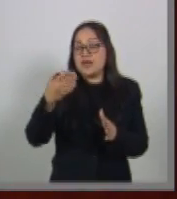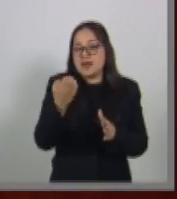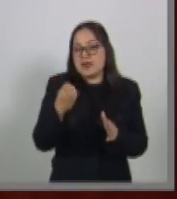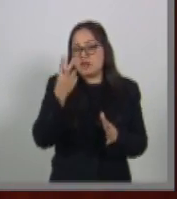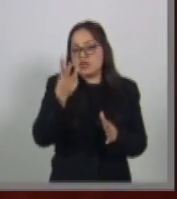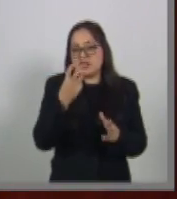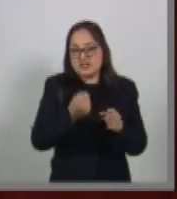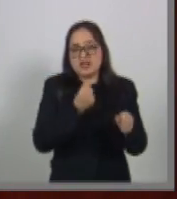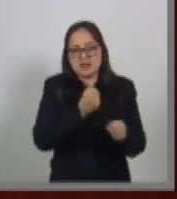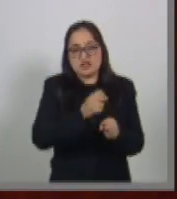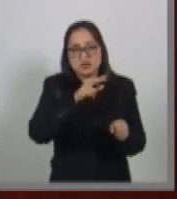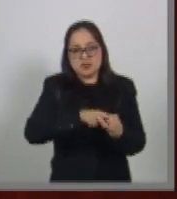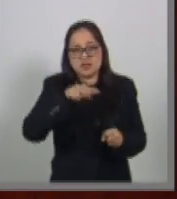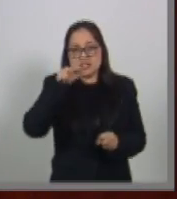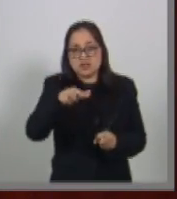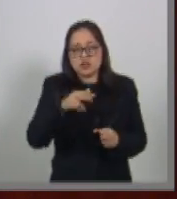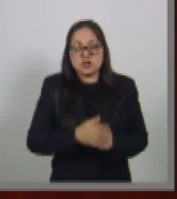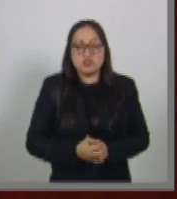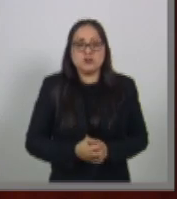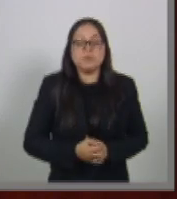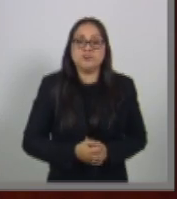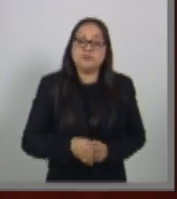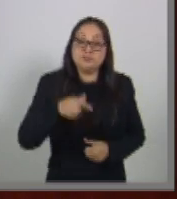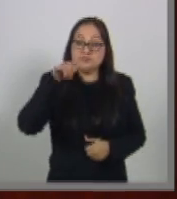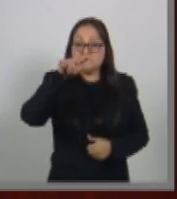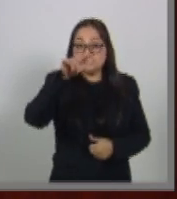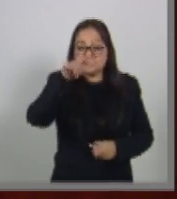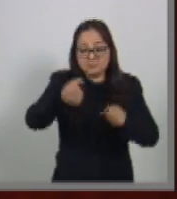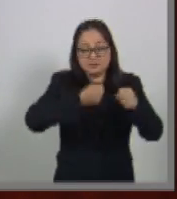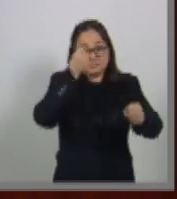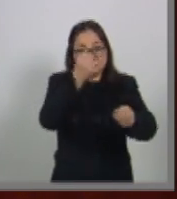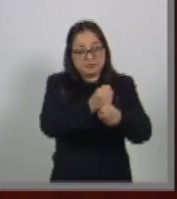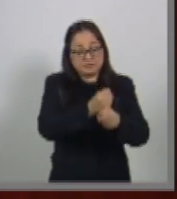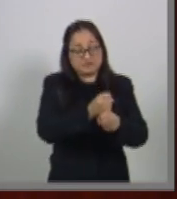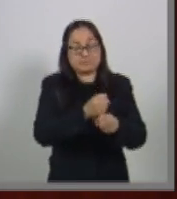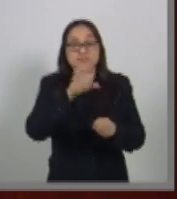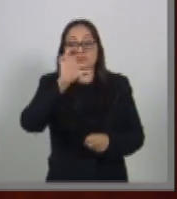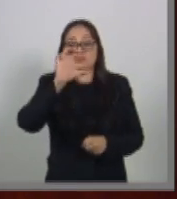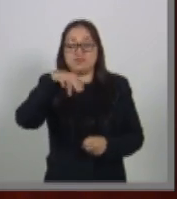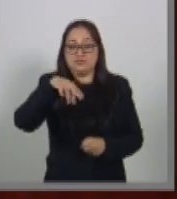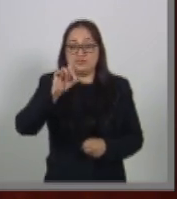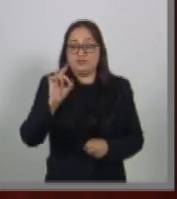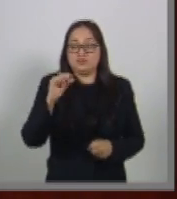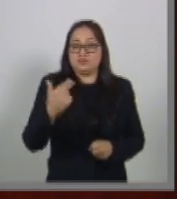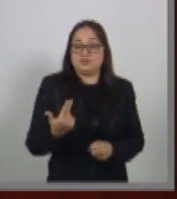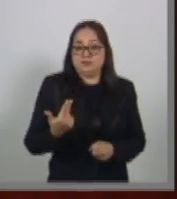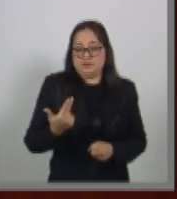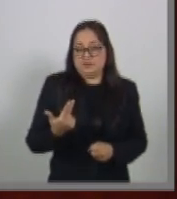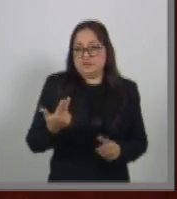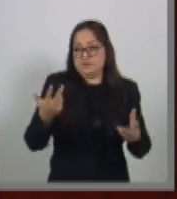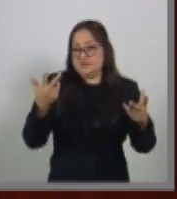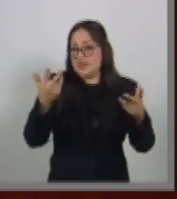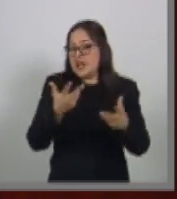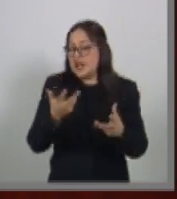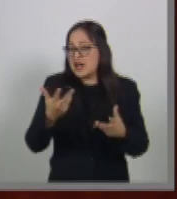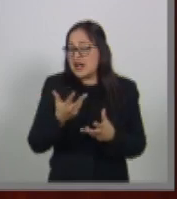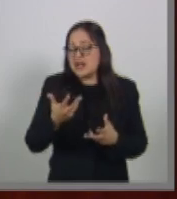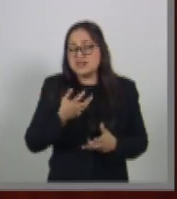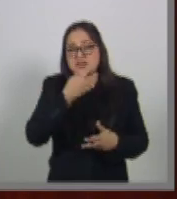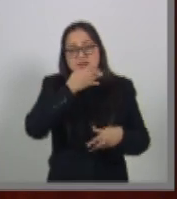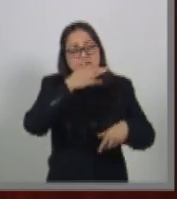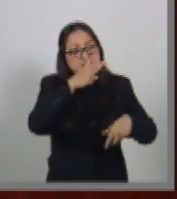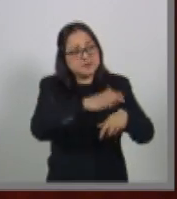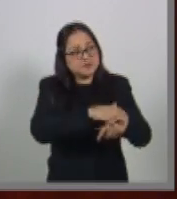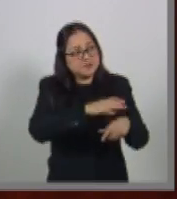2018, en 17 años, la Comisión Nacional de los Derechos Humanos ha emitido un